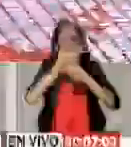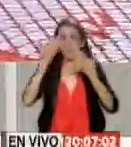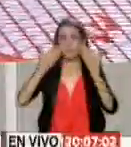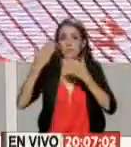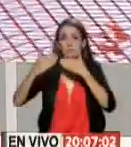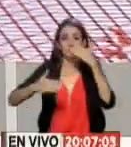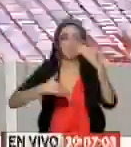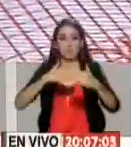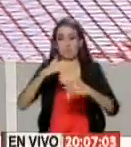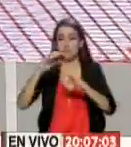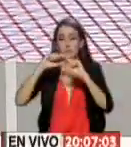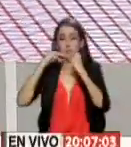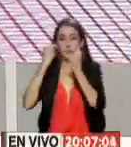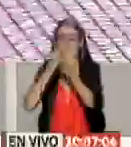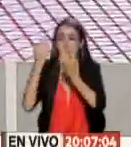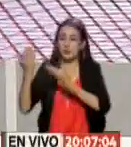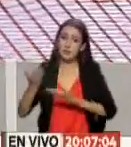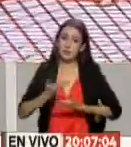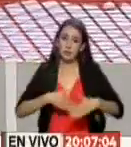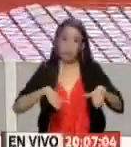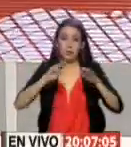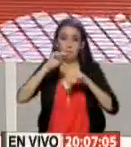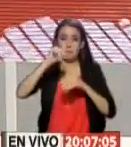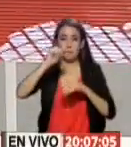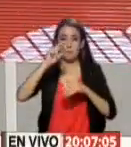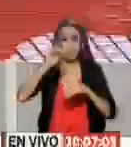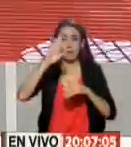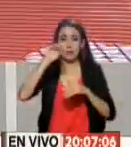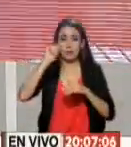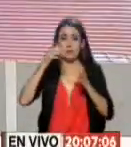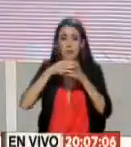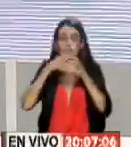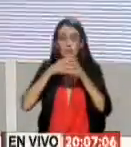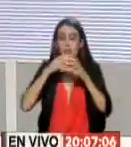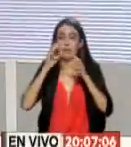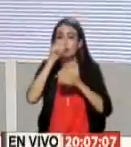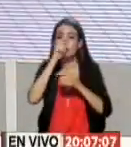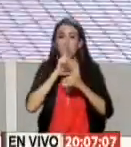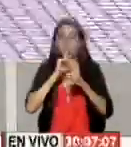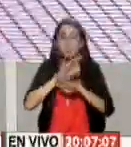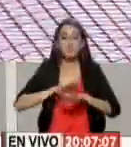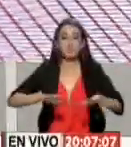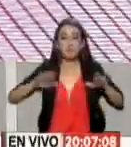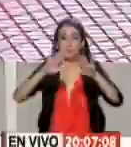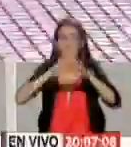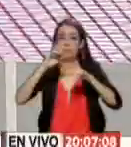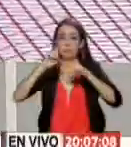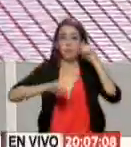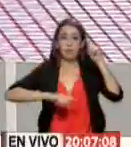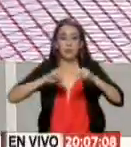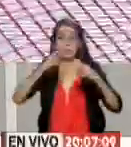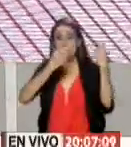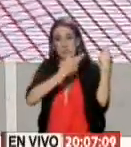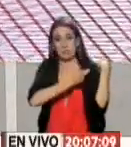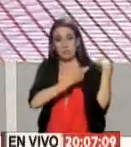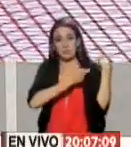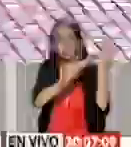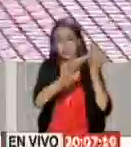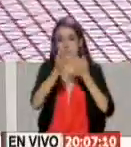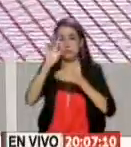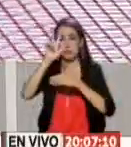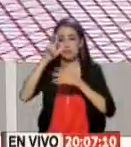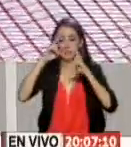el caso de violación grupal en contra de Marta. La pericia, que fue de carácter reservado, determinaría el grado de responsabilidad de los